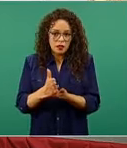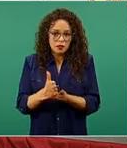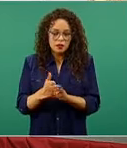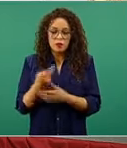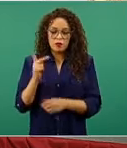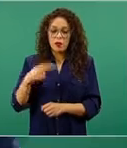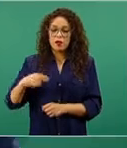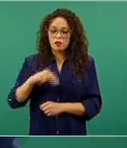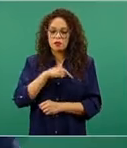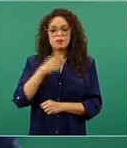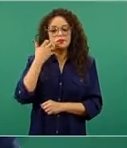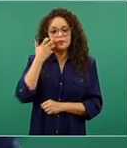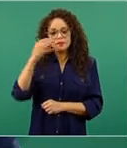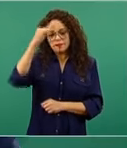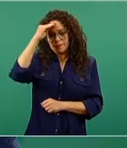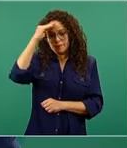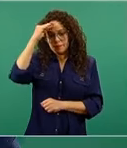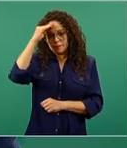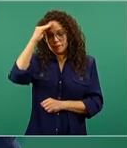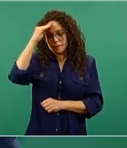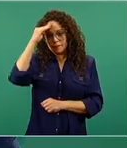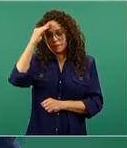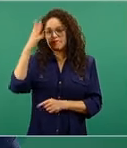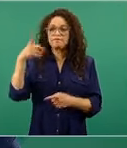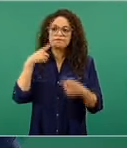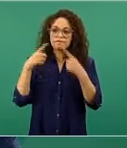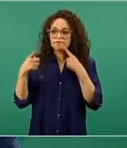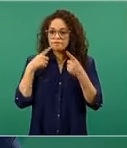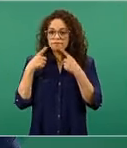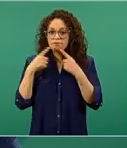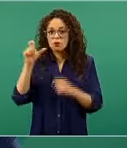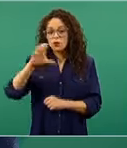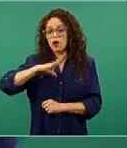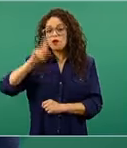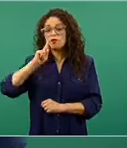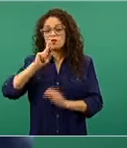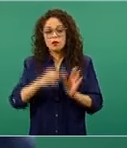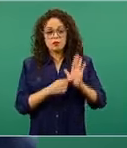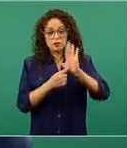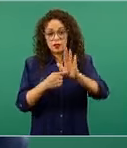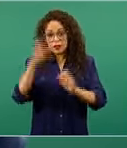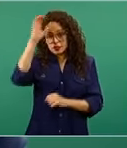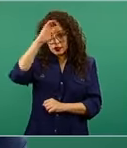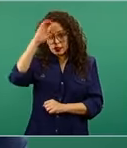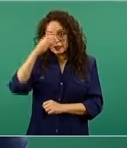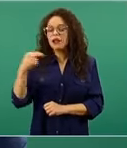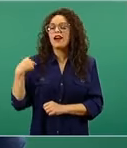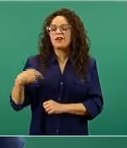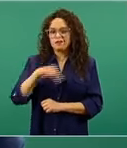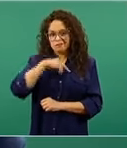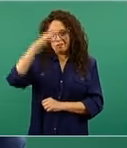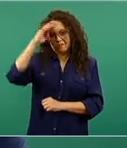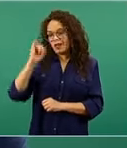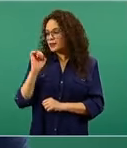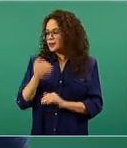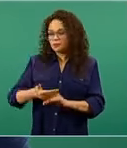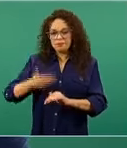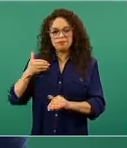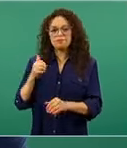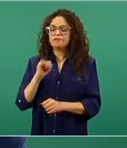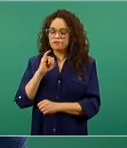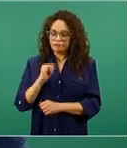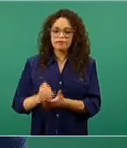tomar esta decisión en cuanto fue posible, dada la evidencia científica. Algunos de los comentarios que nos han hecho a lo largo de